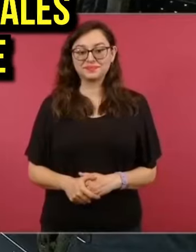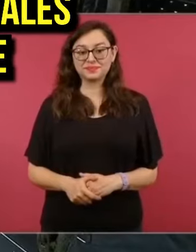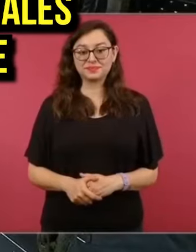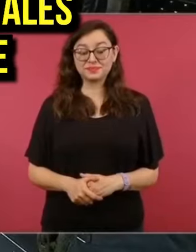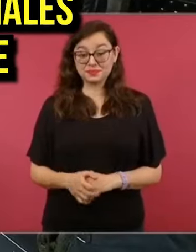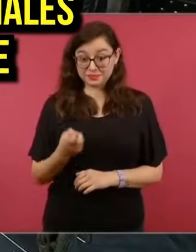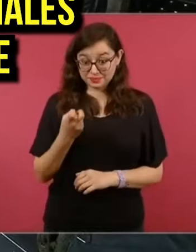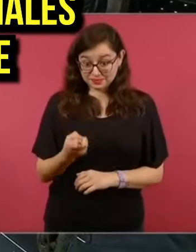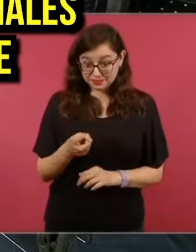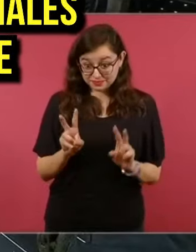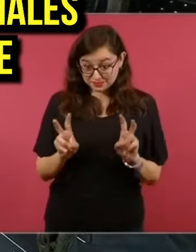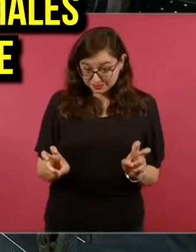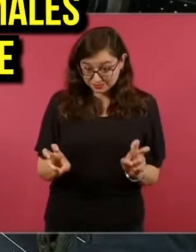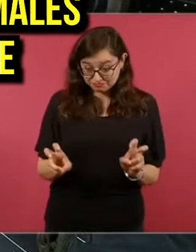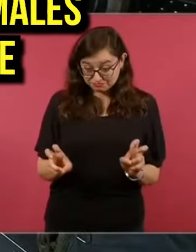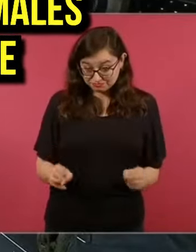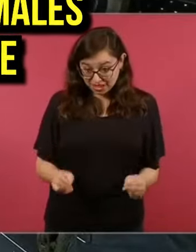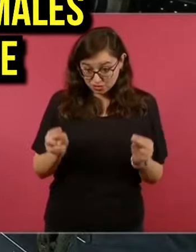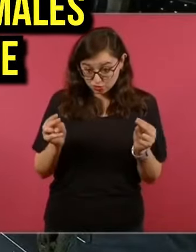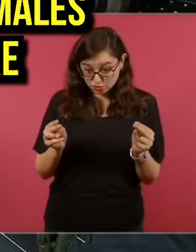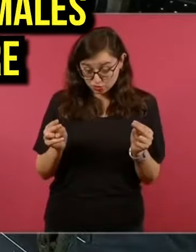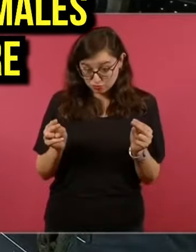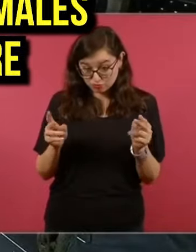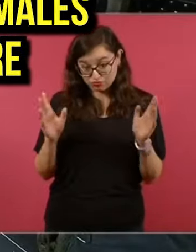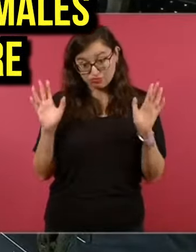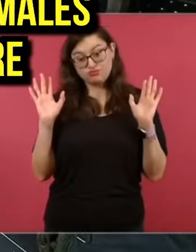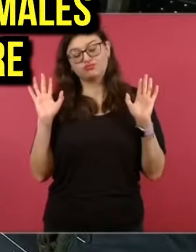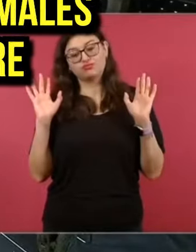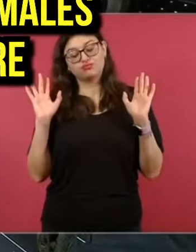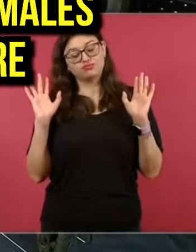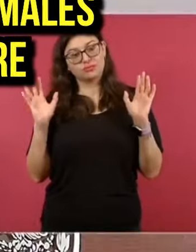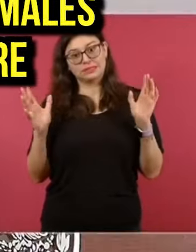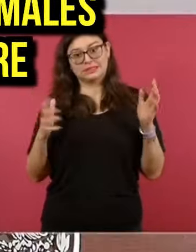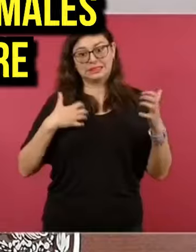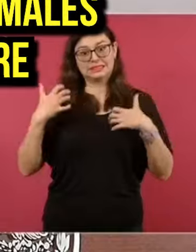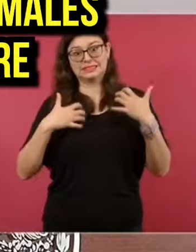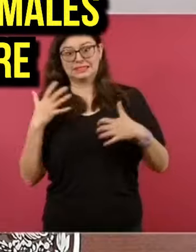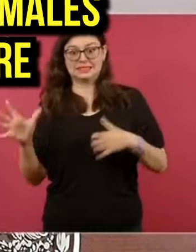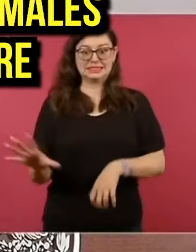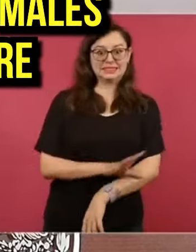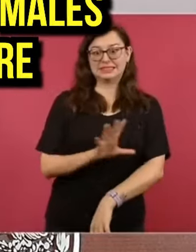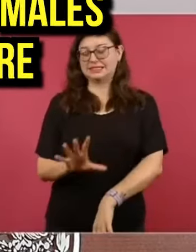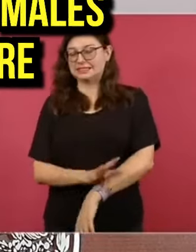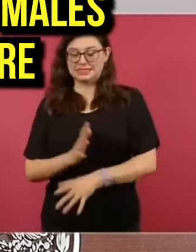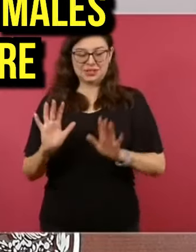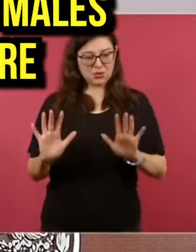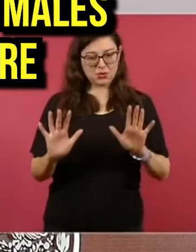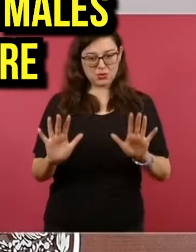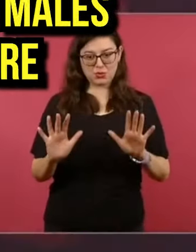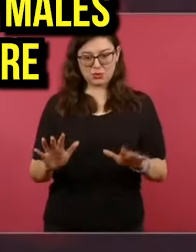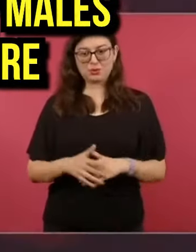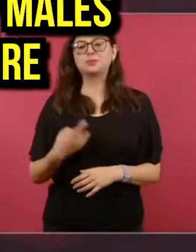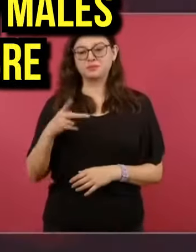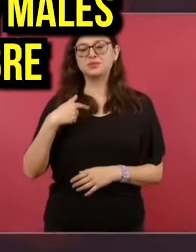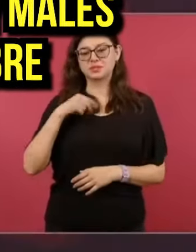ese es un asunto este que produce muchas pasiones pero si